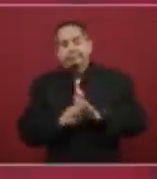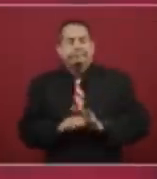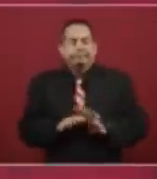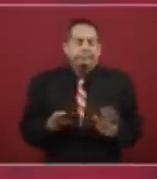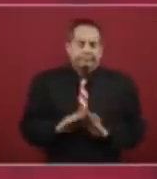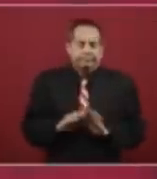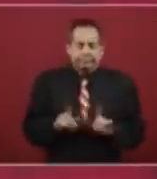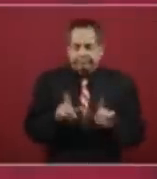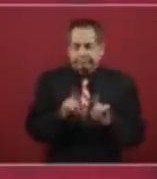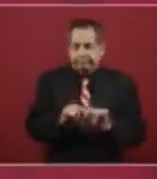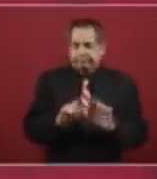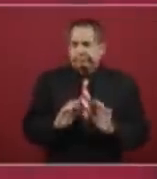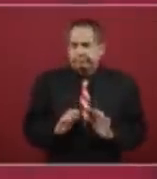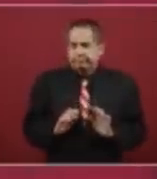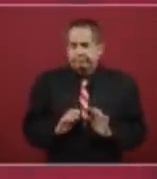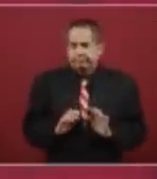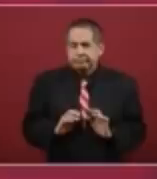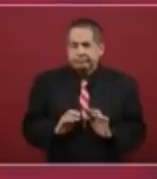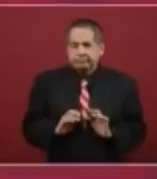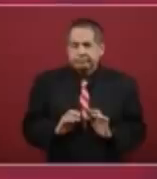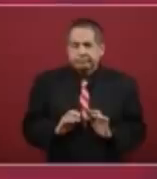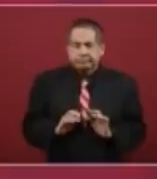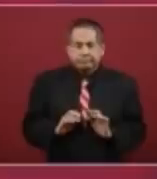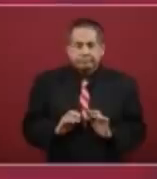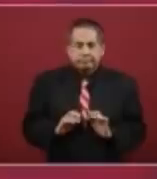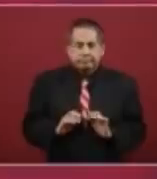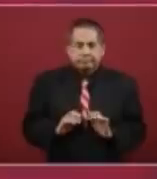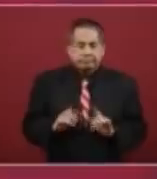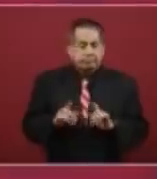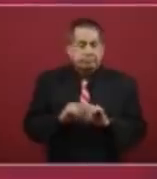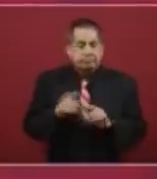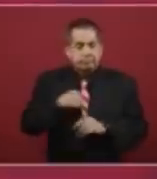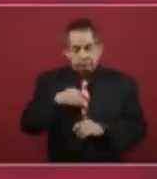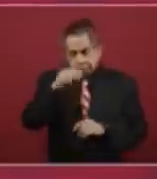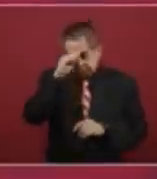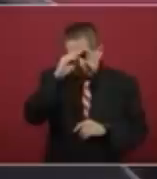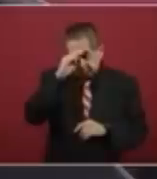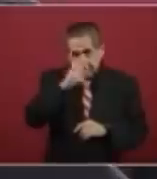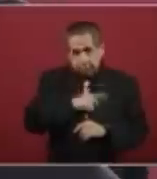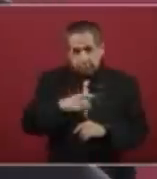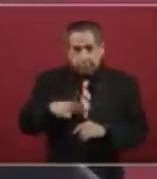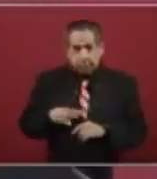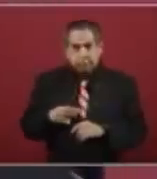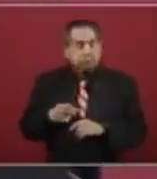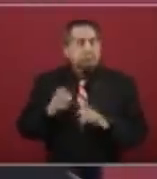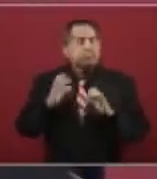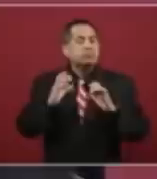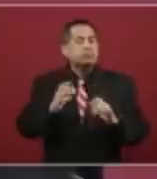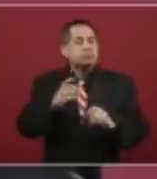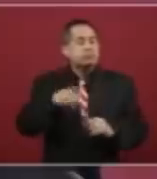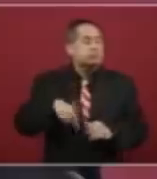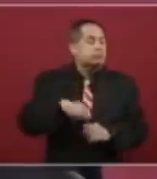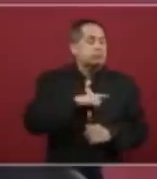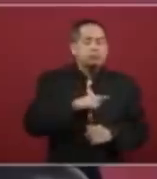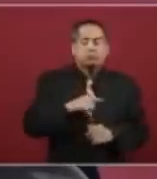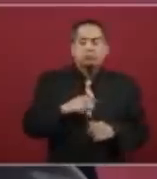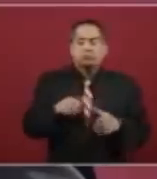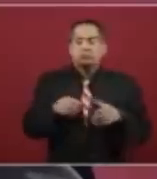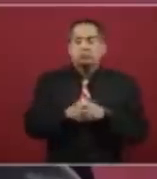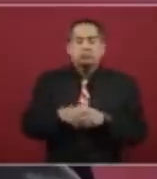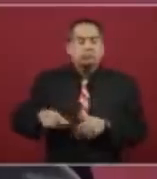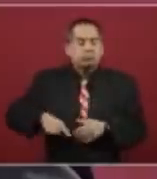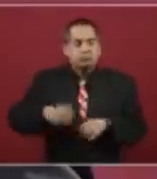de asuntos. Pensamos que debemos de cuidar la relación con el